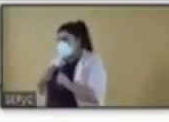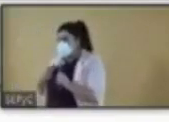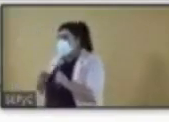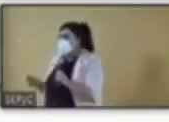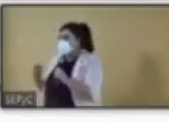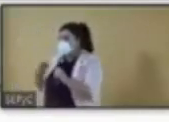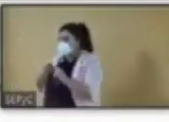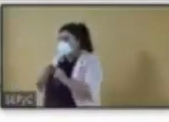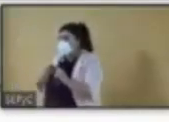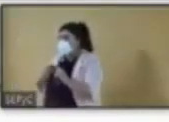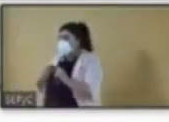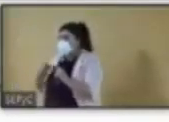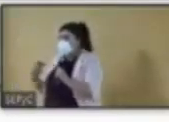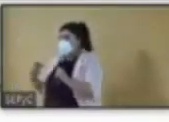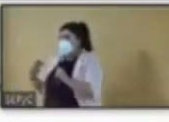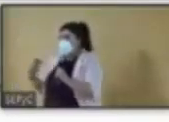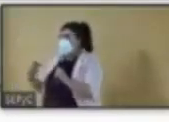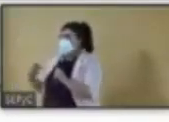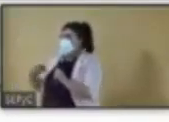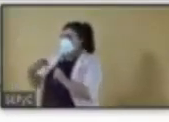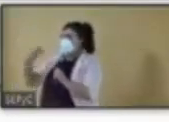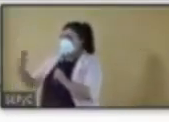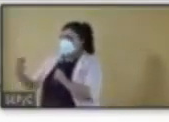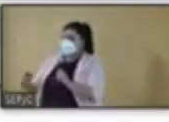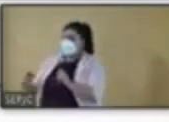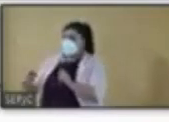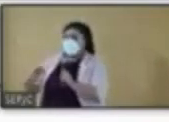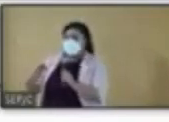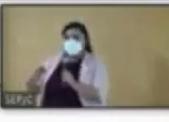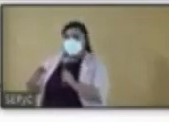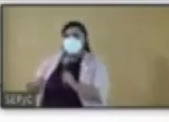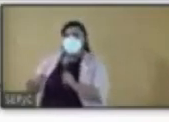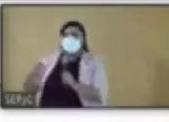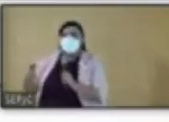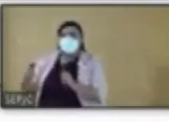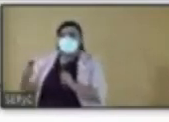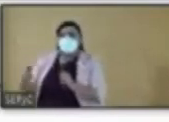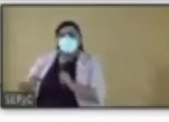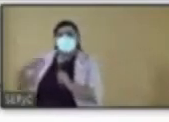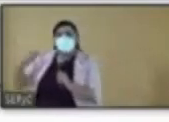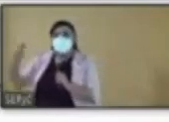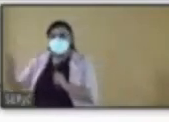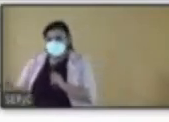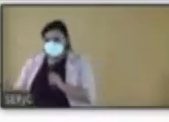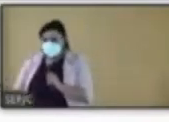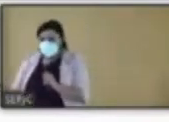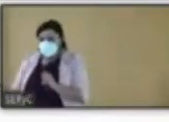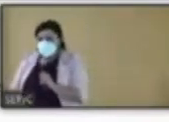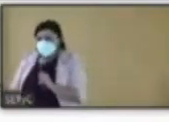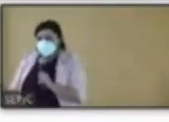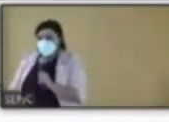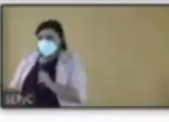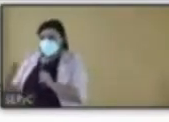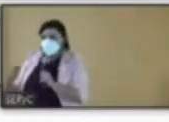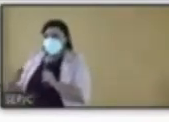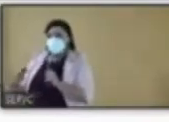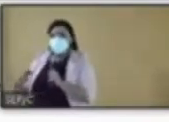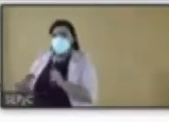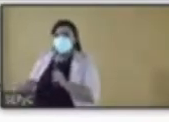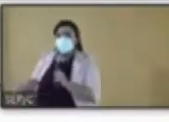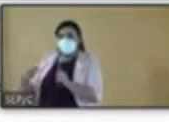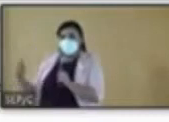bien, sin embargo, se nos dio en usufructo, es decir, se nos dio para utilizarse dicho bien, no